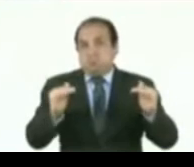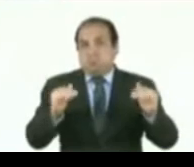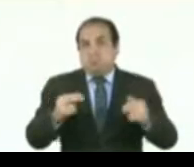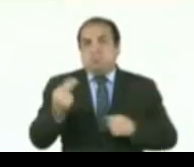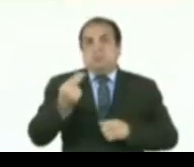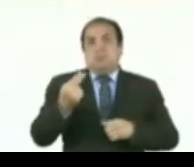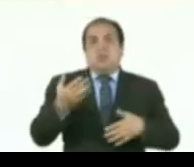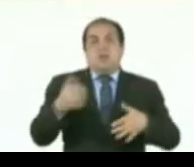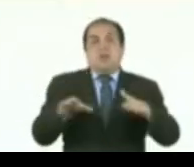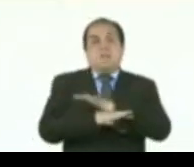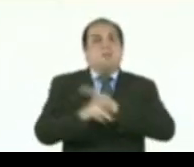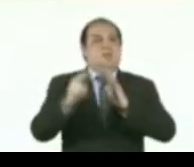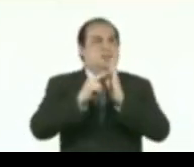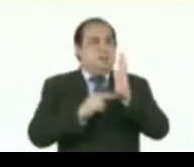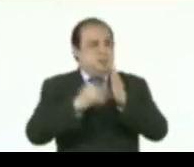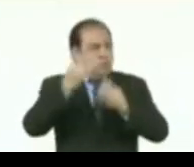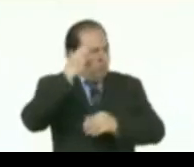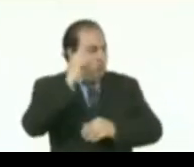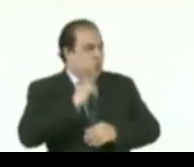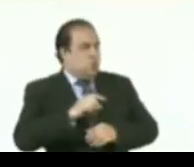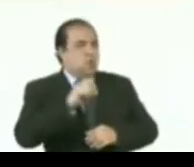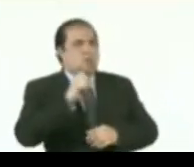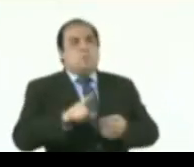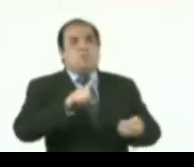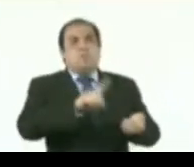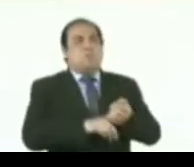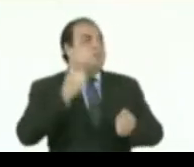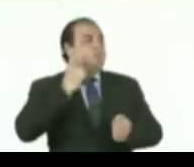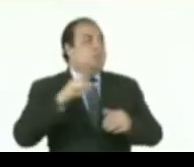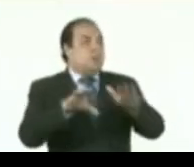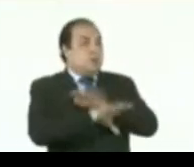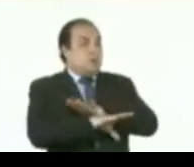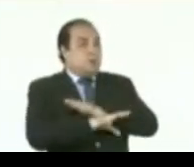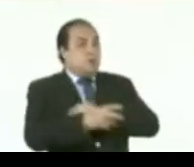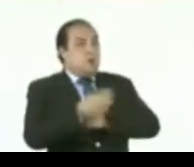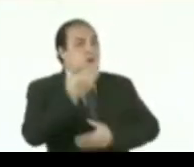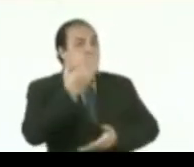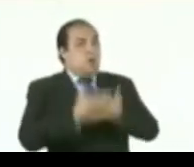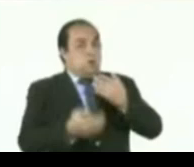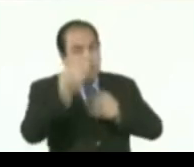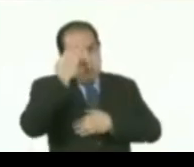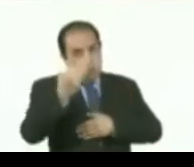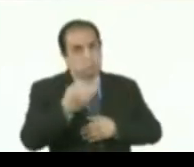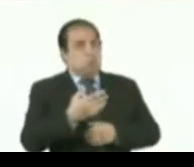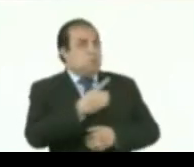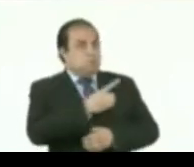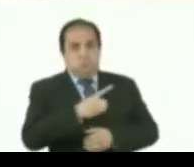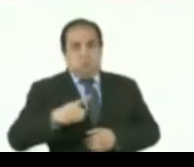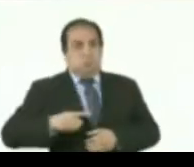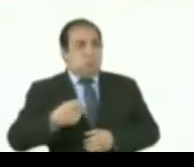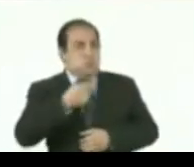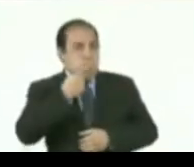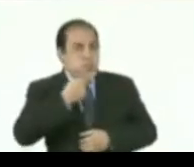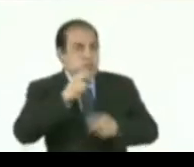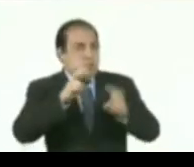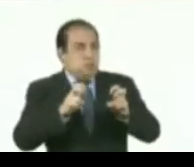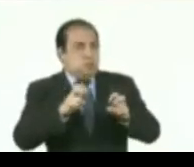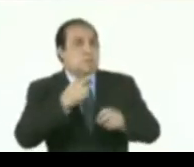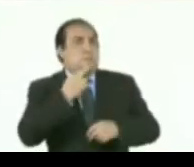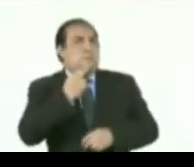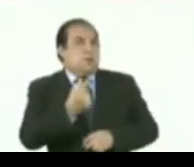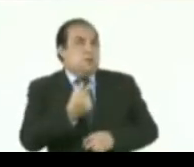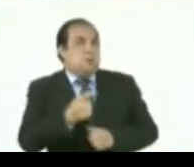¿Tendrían que cambiarse las reglas, doctora, para que los propios diputados las cambiaran y en estas épocas en las que no se deba hablar,